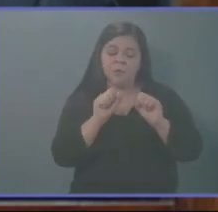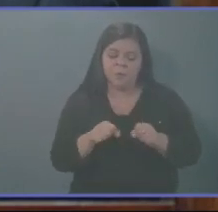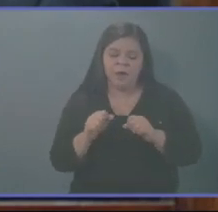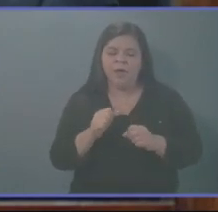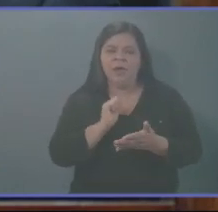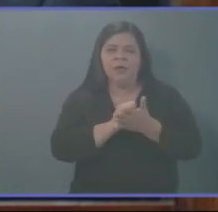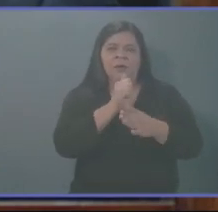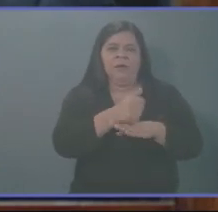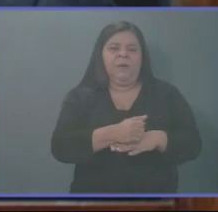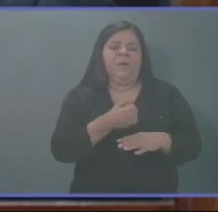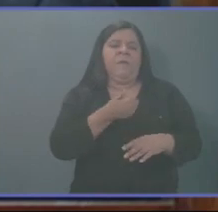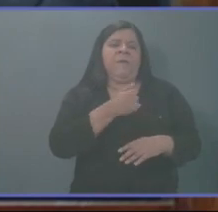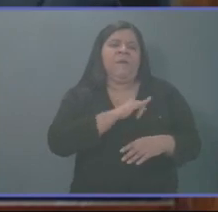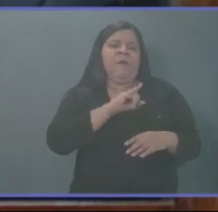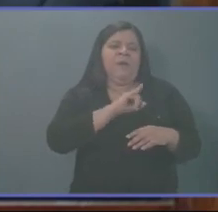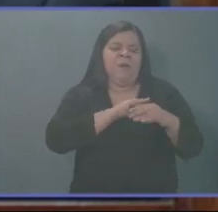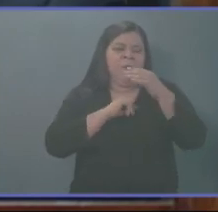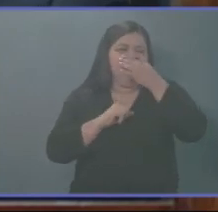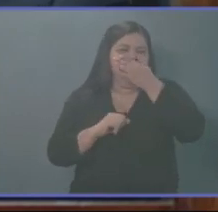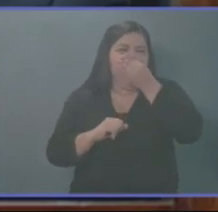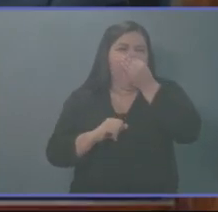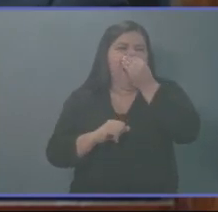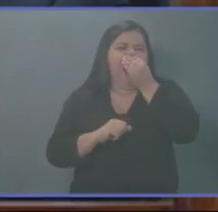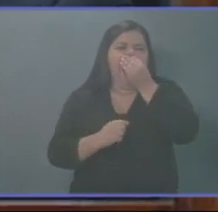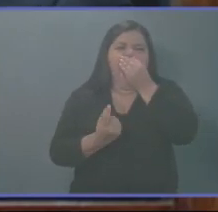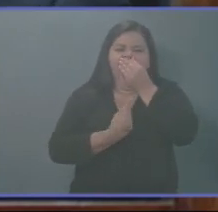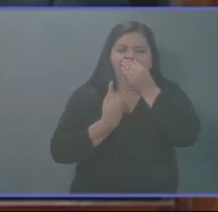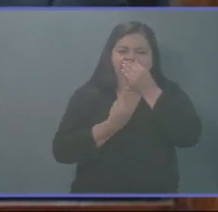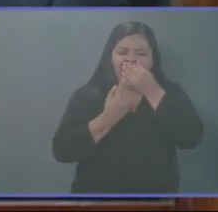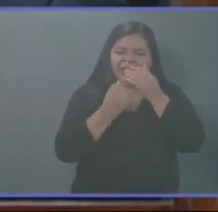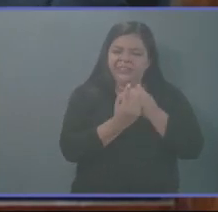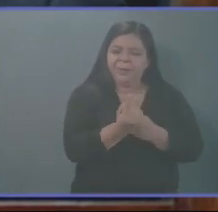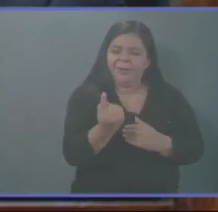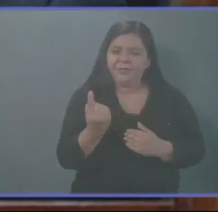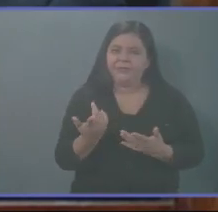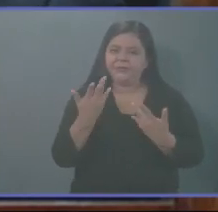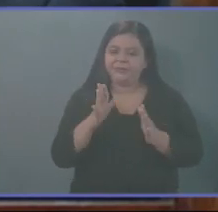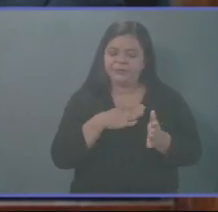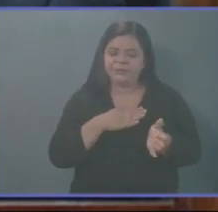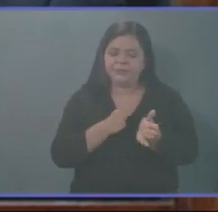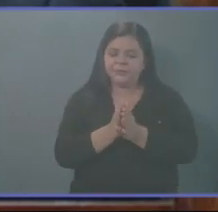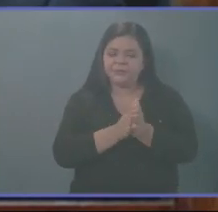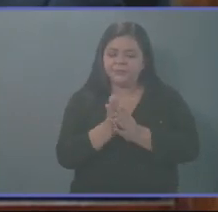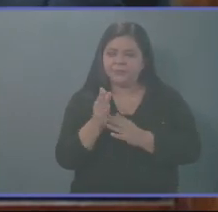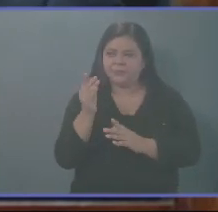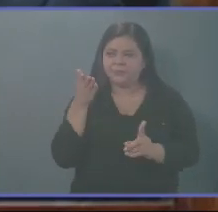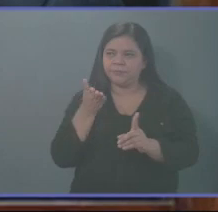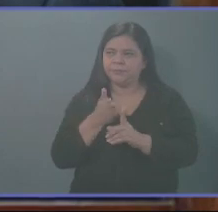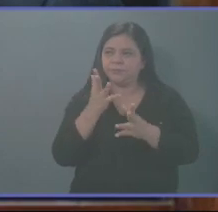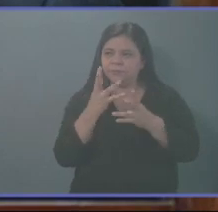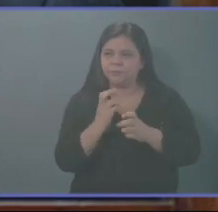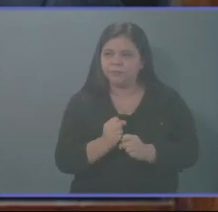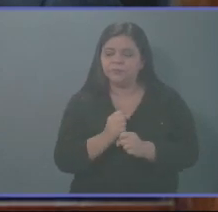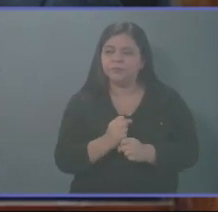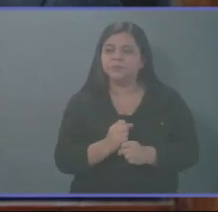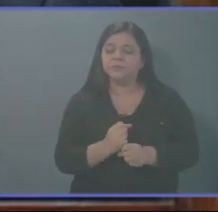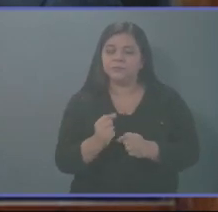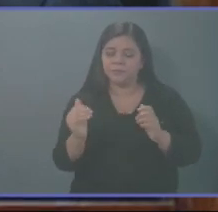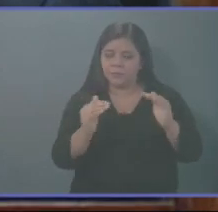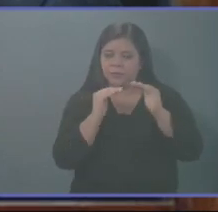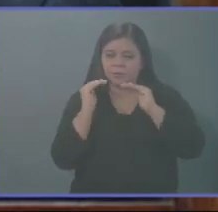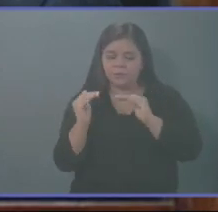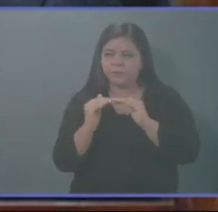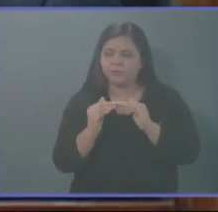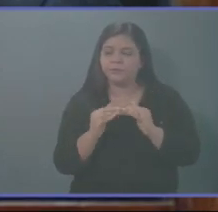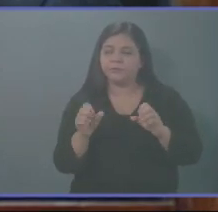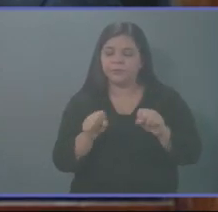calificarse como individual. Se puede afirmar que los individuos tienen un interés directo en que se garantice la equidad y la